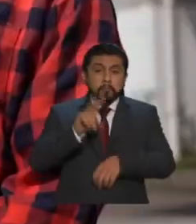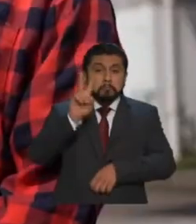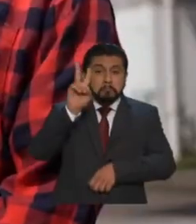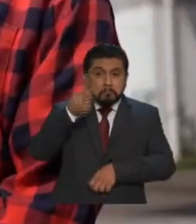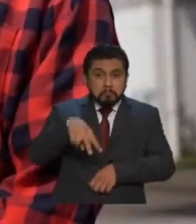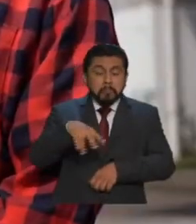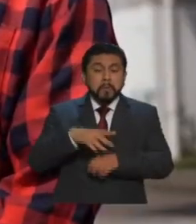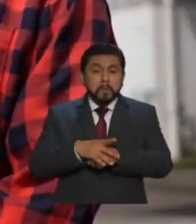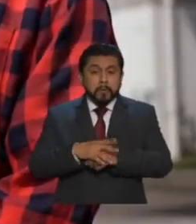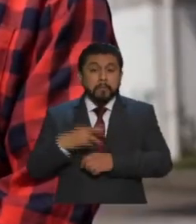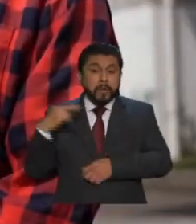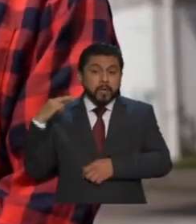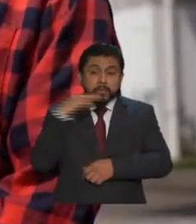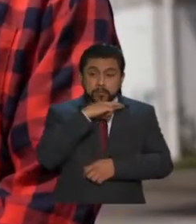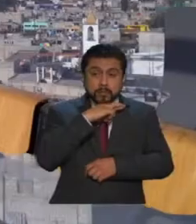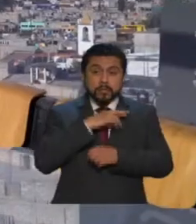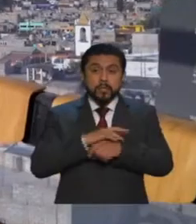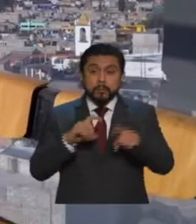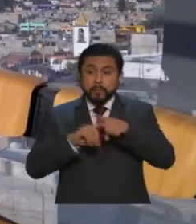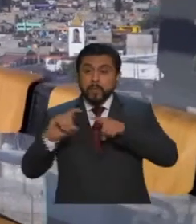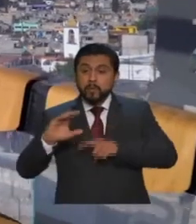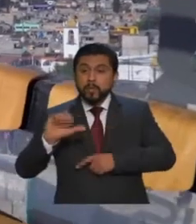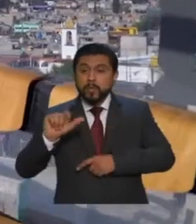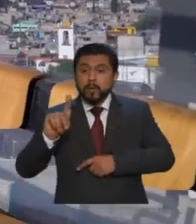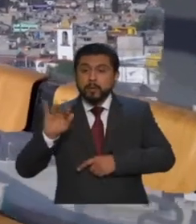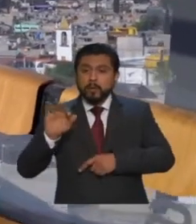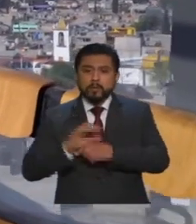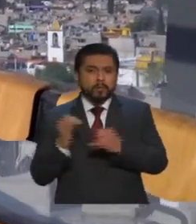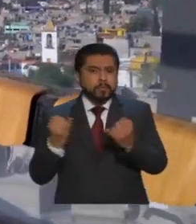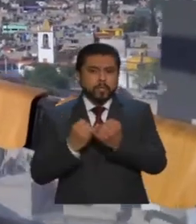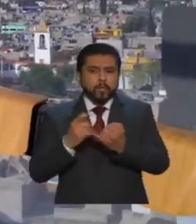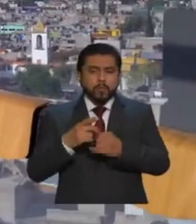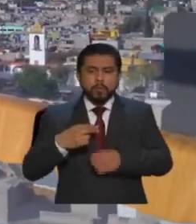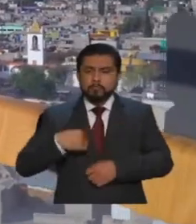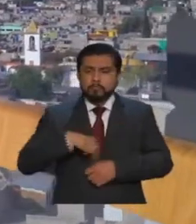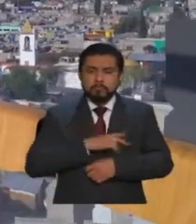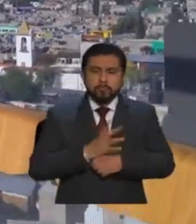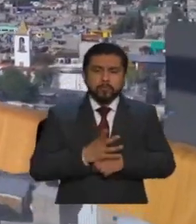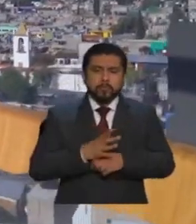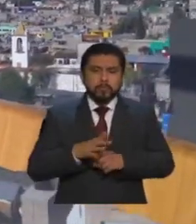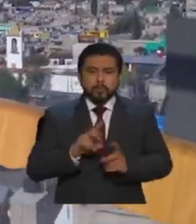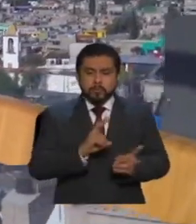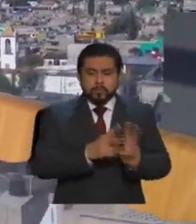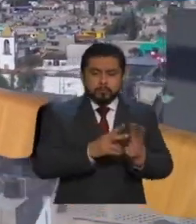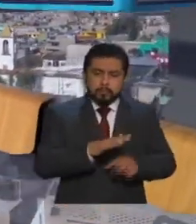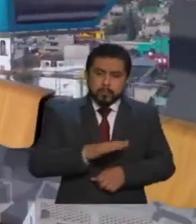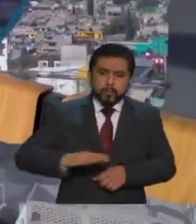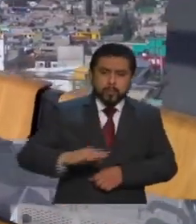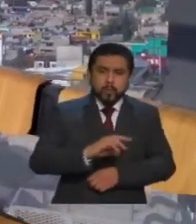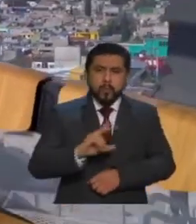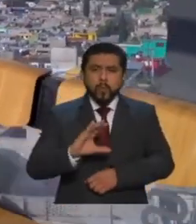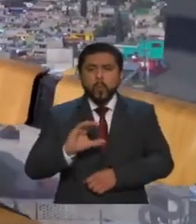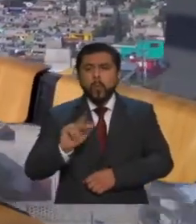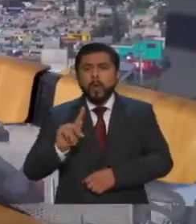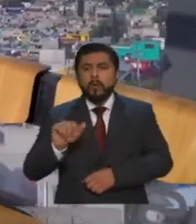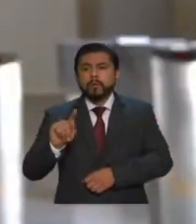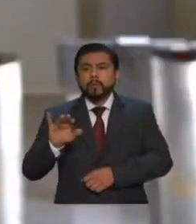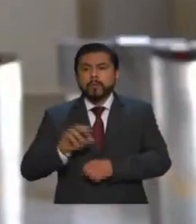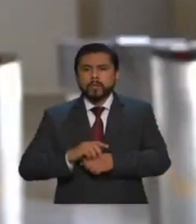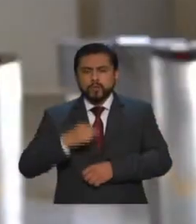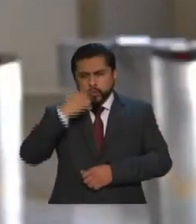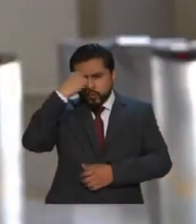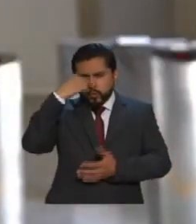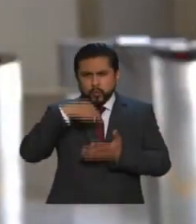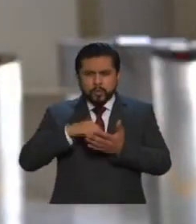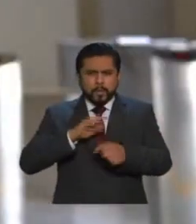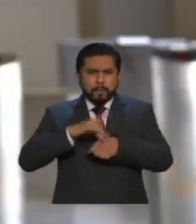Le beneficia mucho a mi familia y yo creo que la mayoría de los habitantes de Cuautepec también te va a beneficiar. Con el tiempo que me voy a ahorrar, yo creo que voy